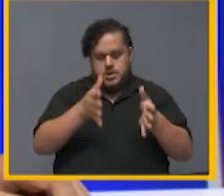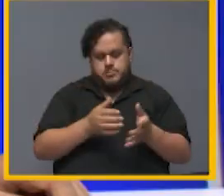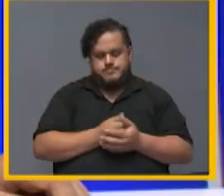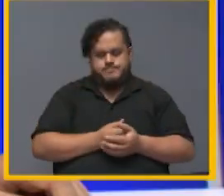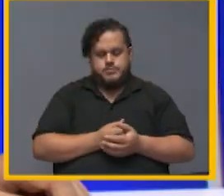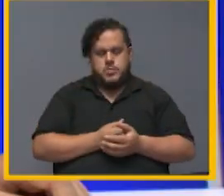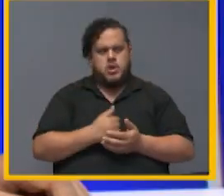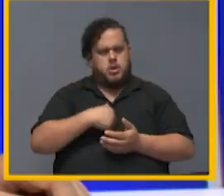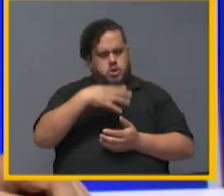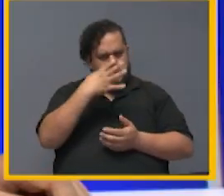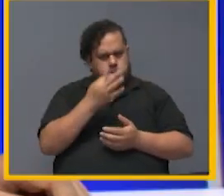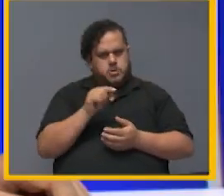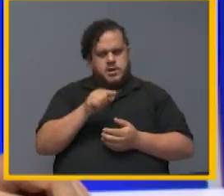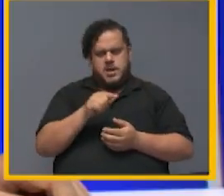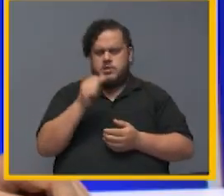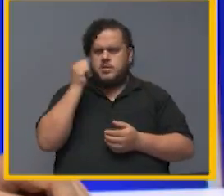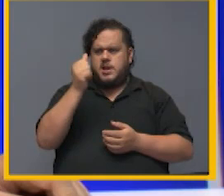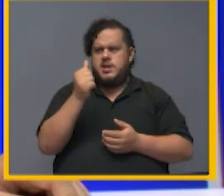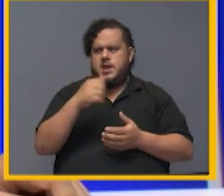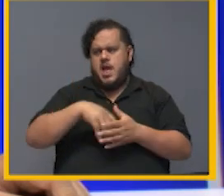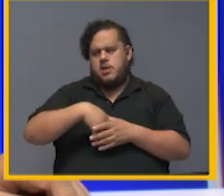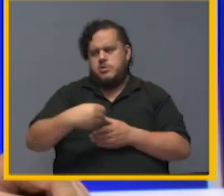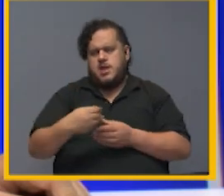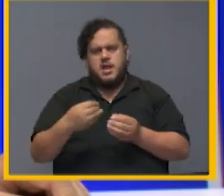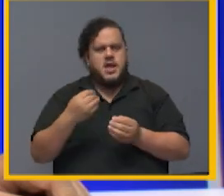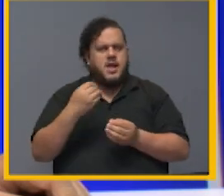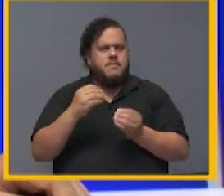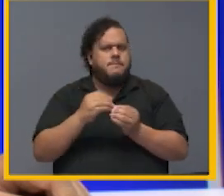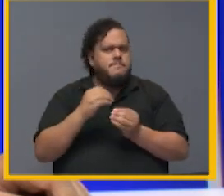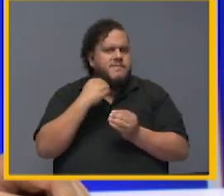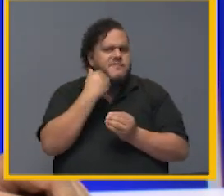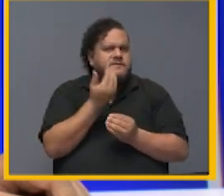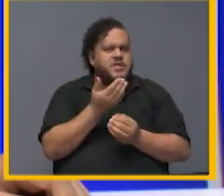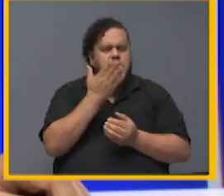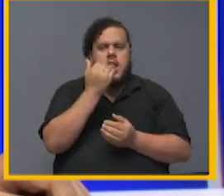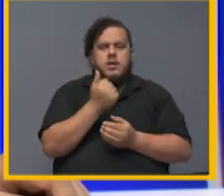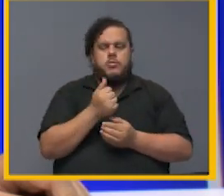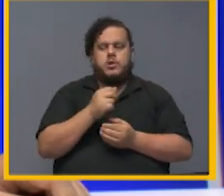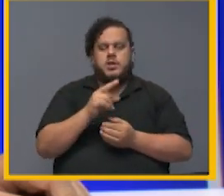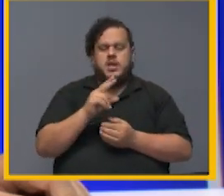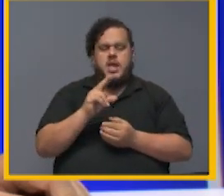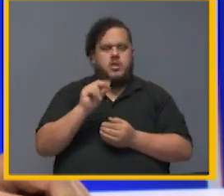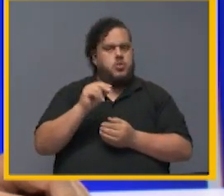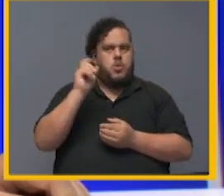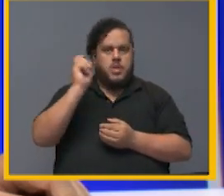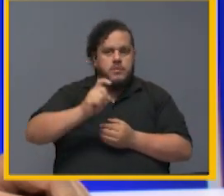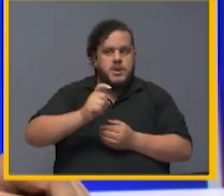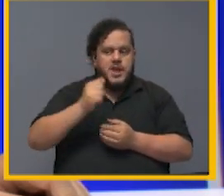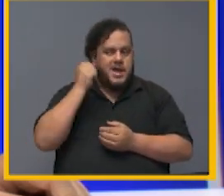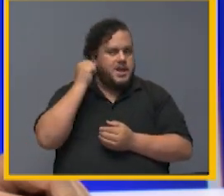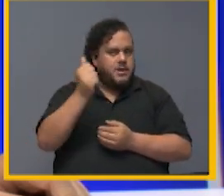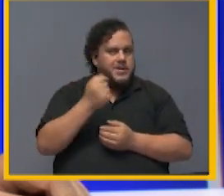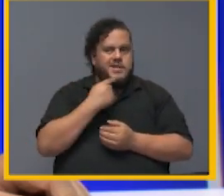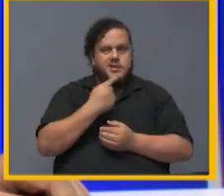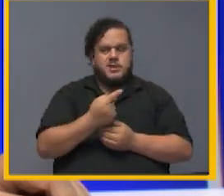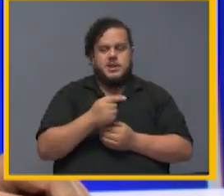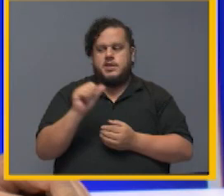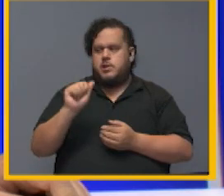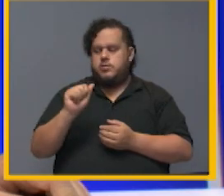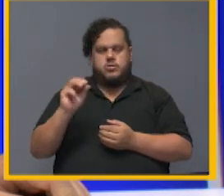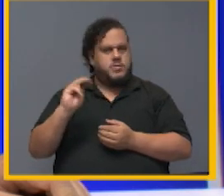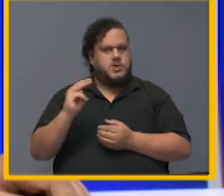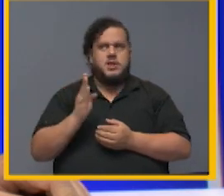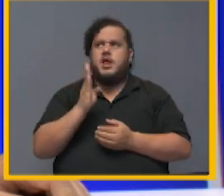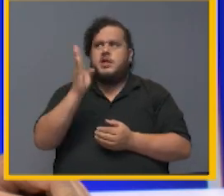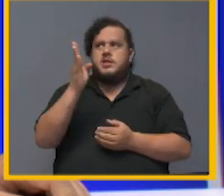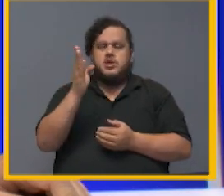Yo creo que esto la Liga lo saca más fácil. ¿Por qué no debería Alajuelense decir que Alonso Martínez se anda haciendo